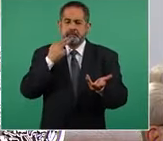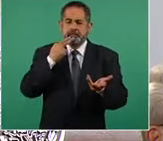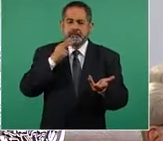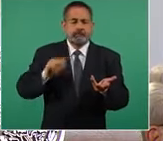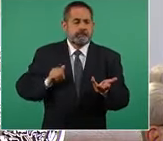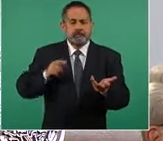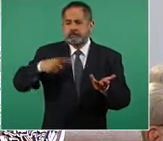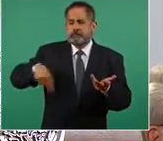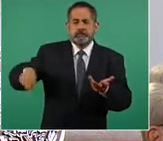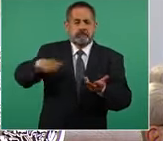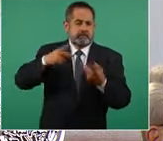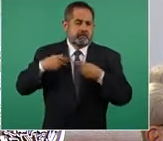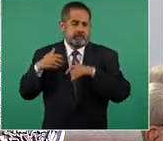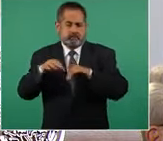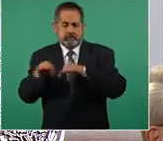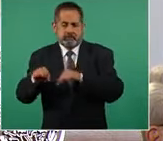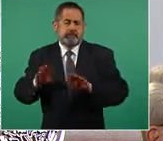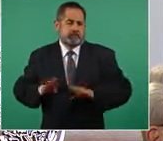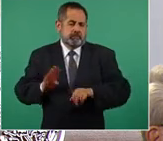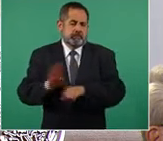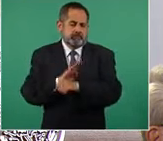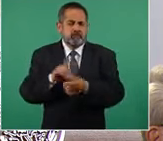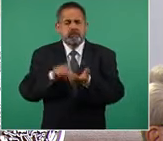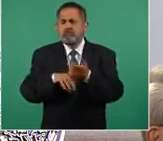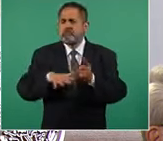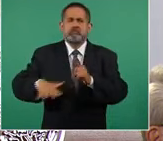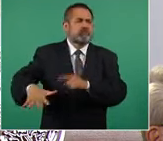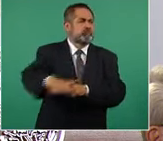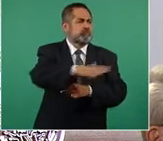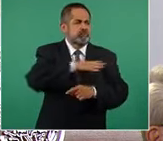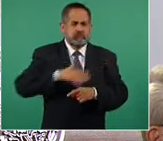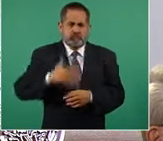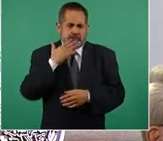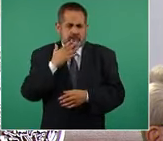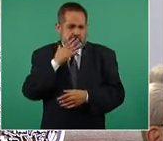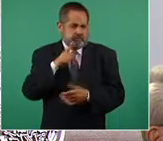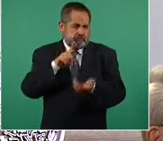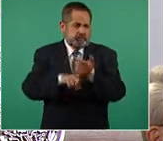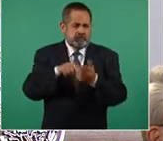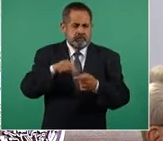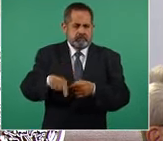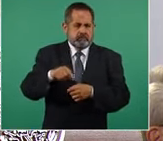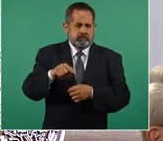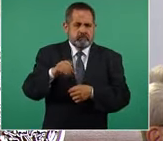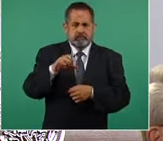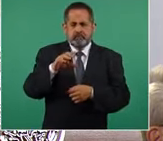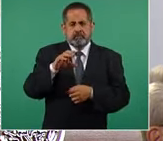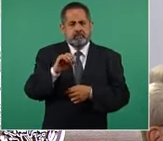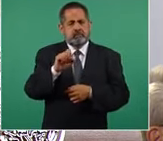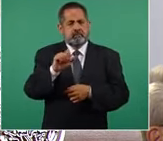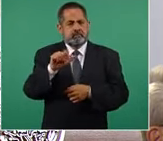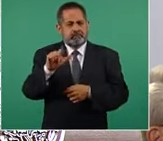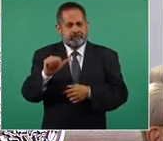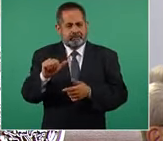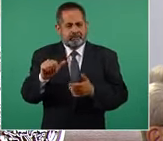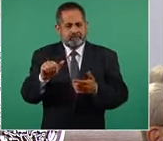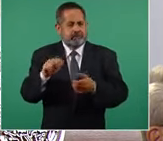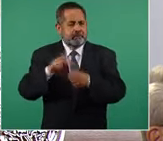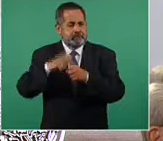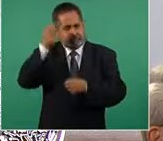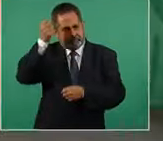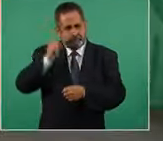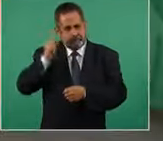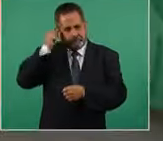los trabajadores y de la zona ahí de Cosalá, en